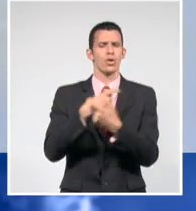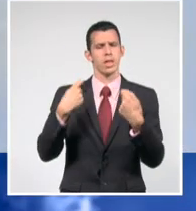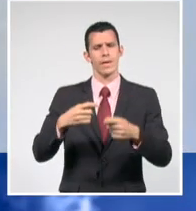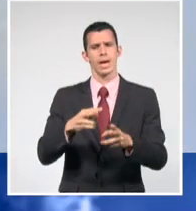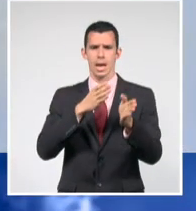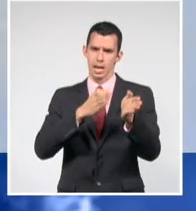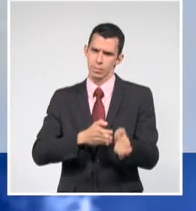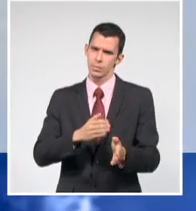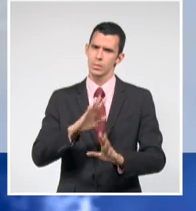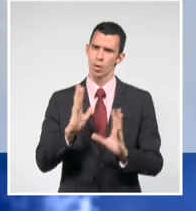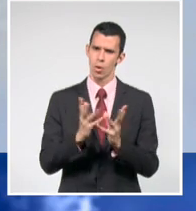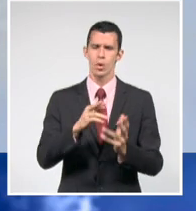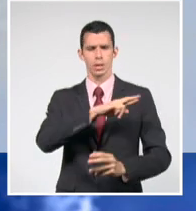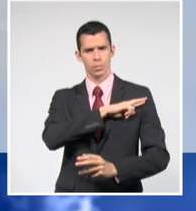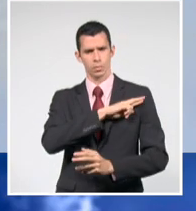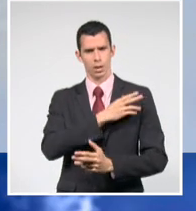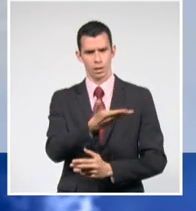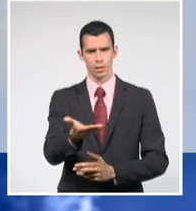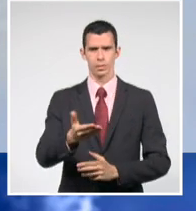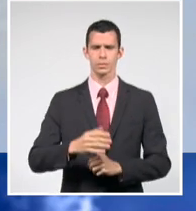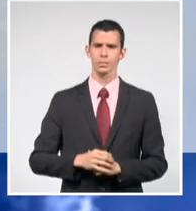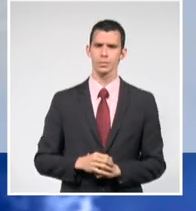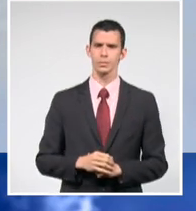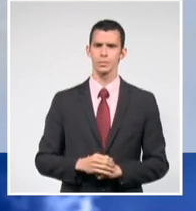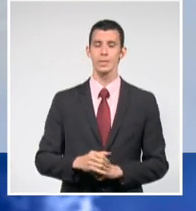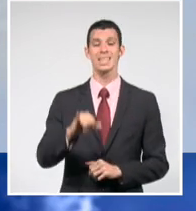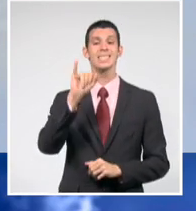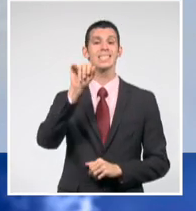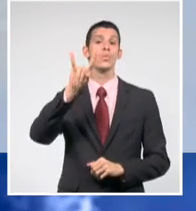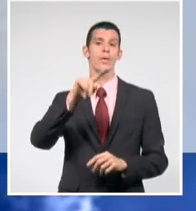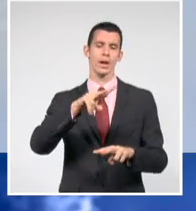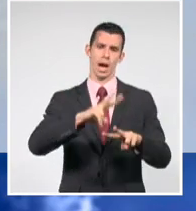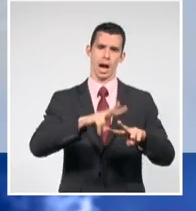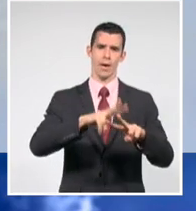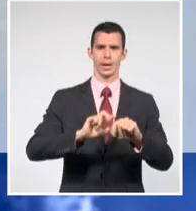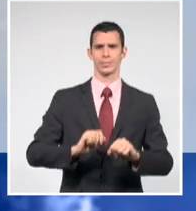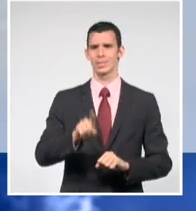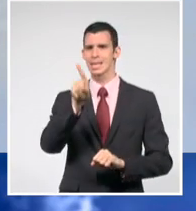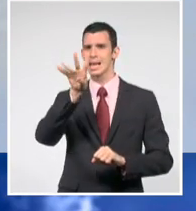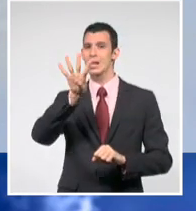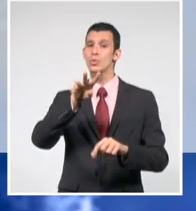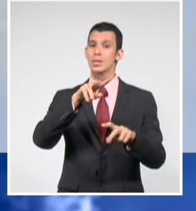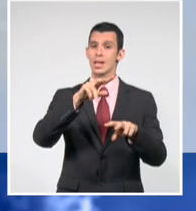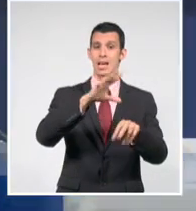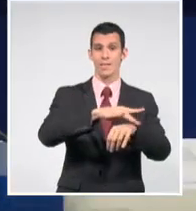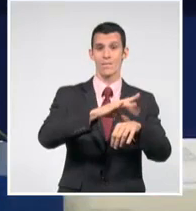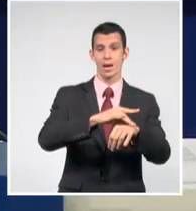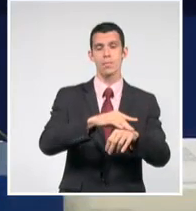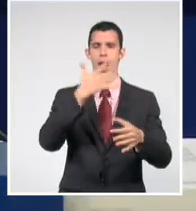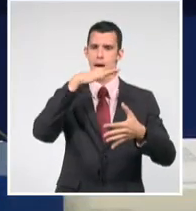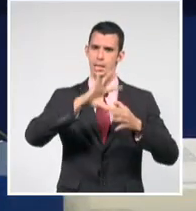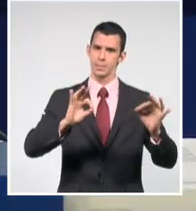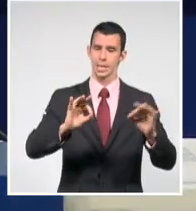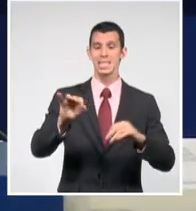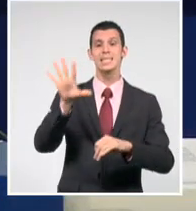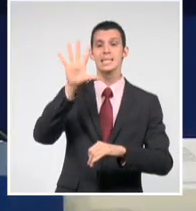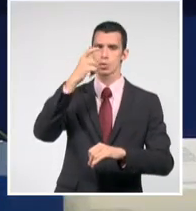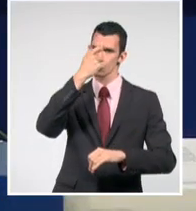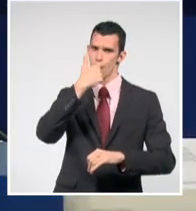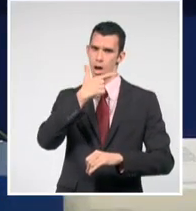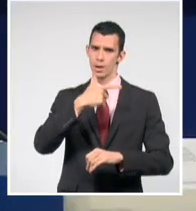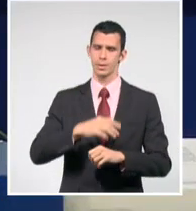diagnosticados, 69 pertenecen a la provincia de La Habana, 14 a Artemisa y 5 a Ciego de Ávila. El experto